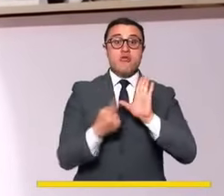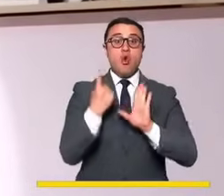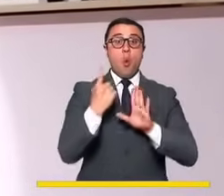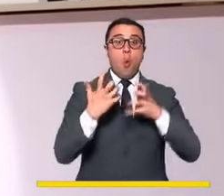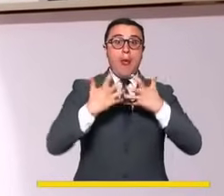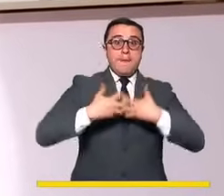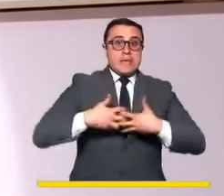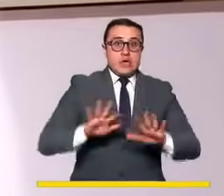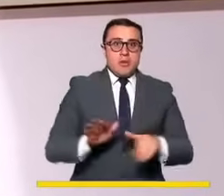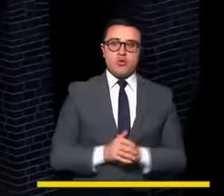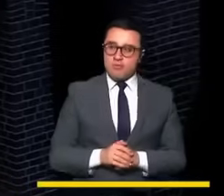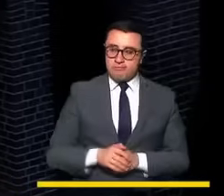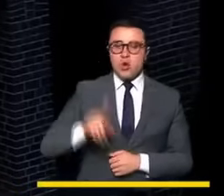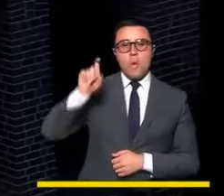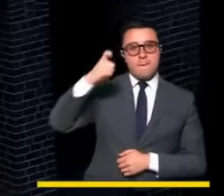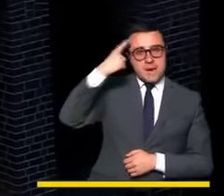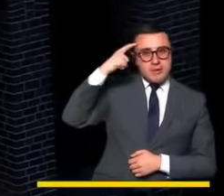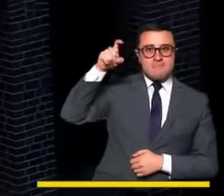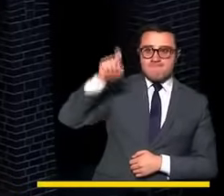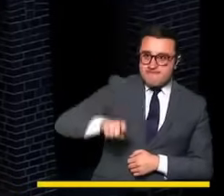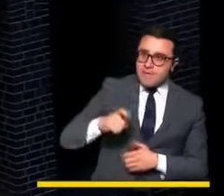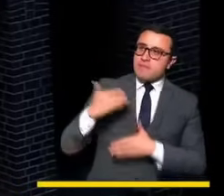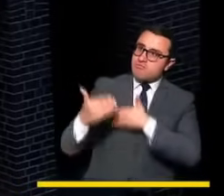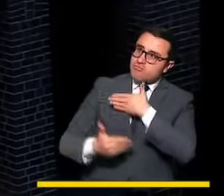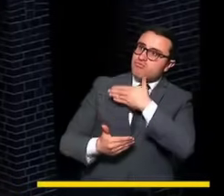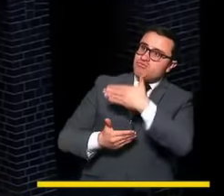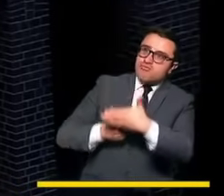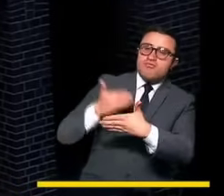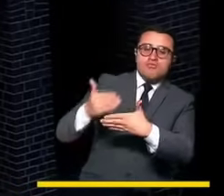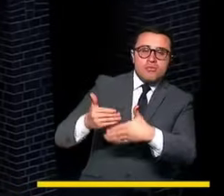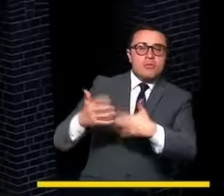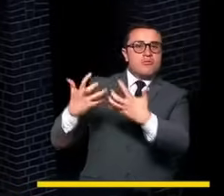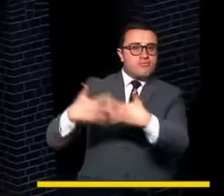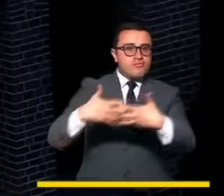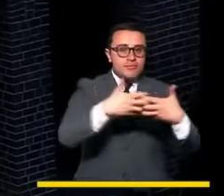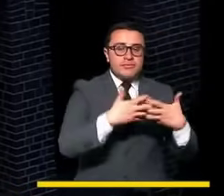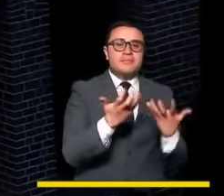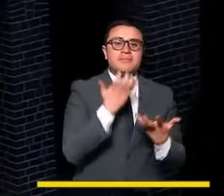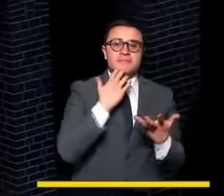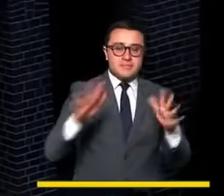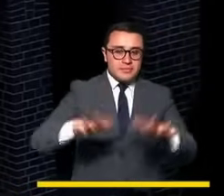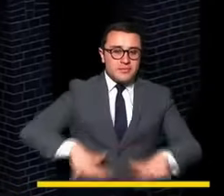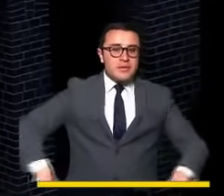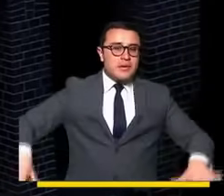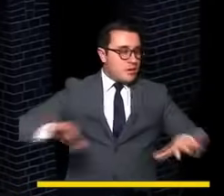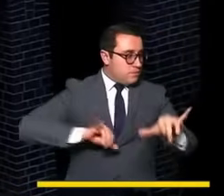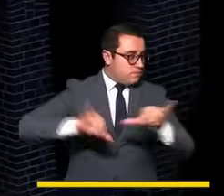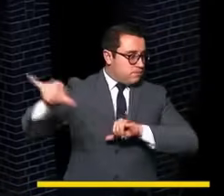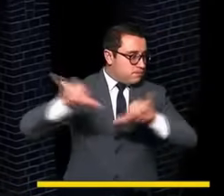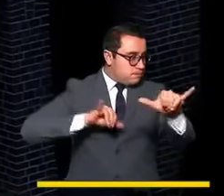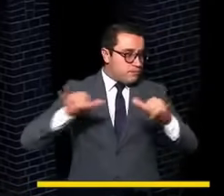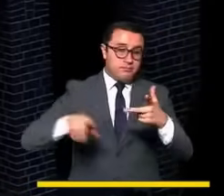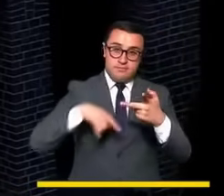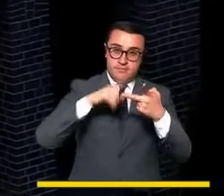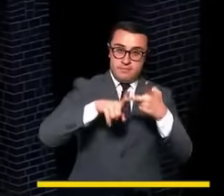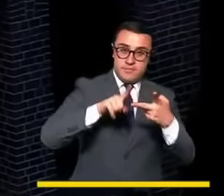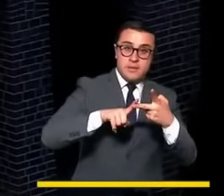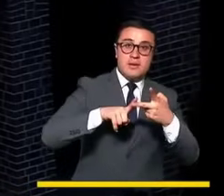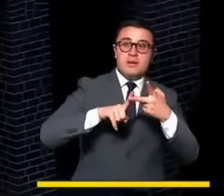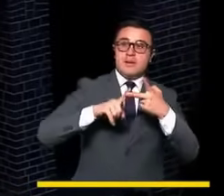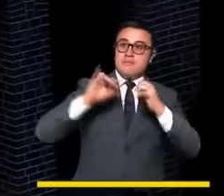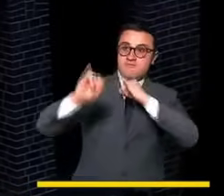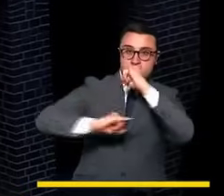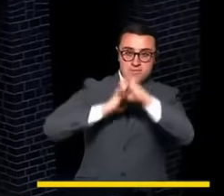que intervenir. Y está interviniendo. Aeropuertos de la belleza, competencia en vías aéreas,